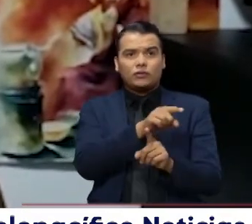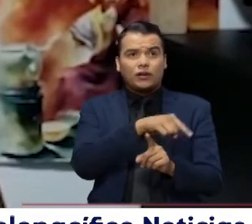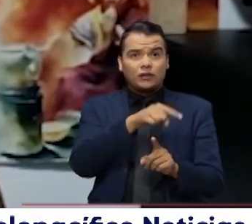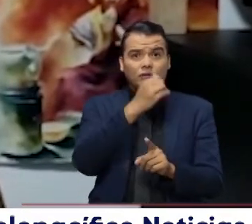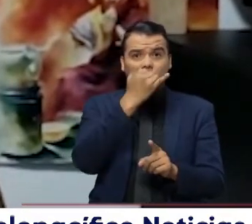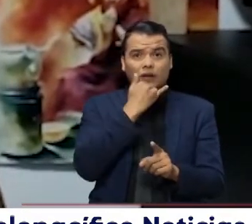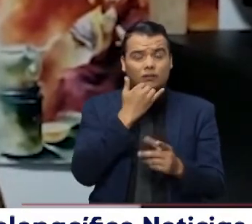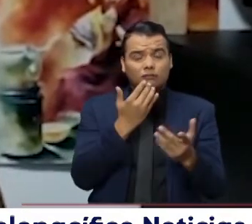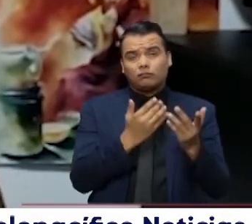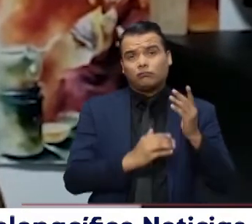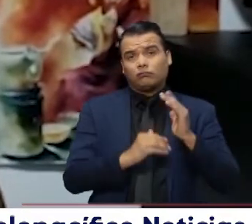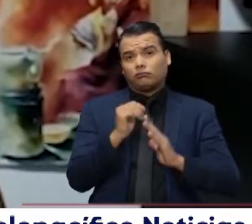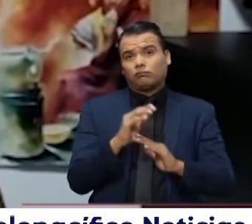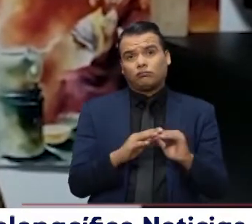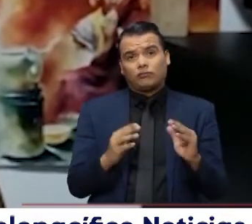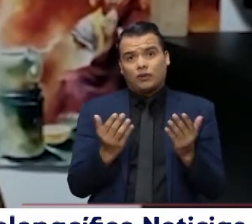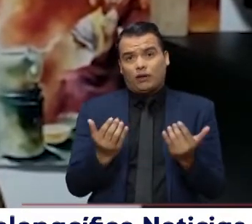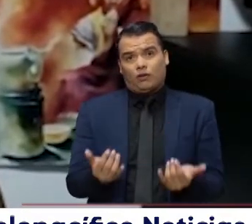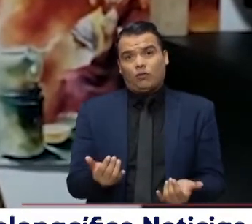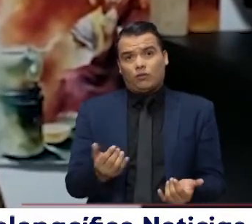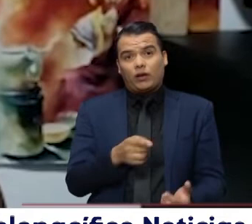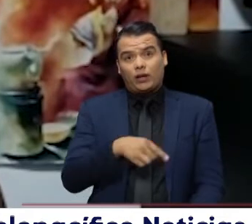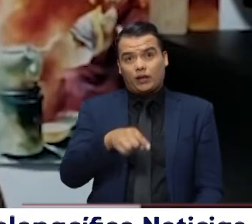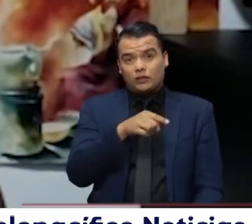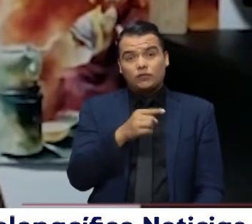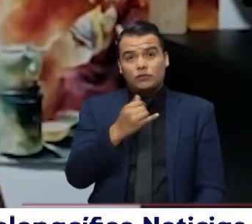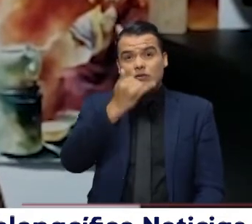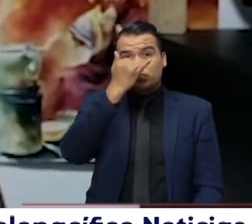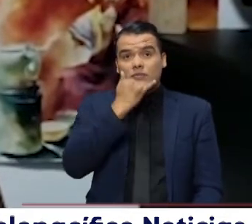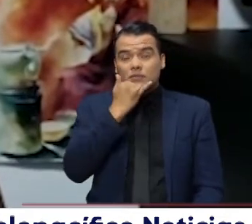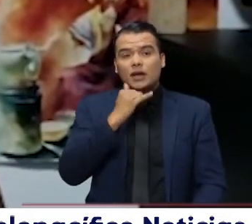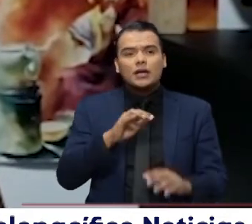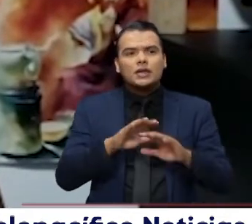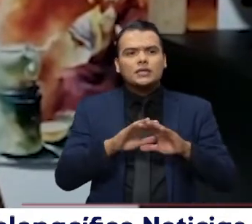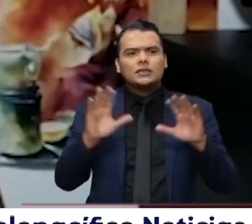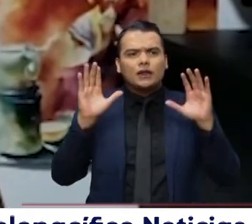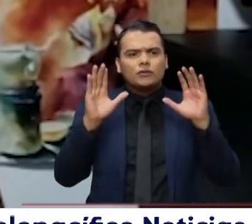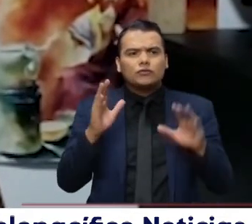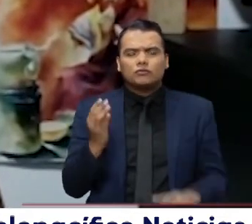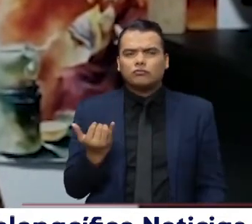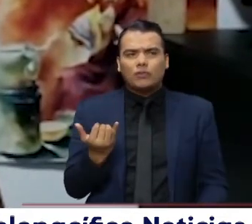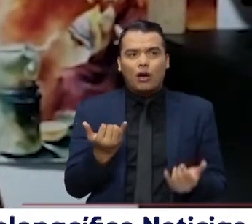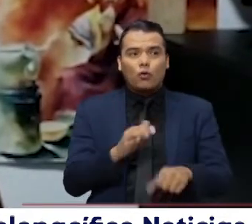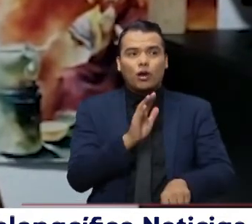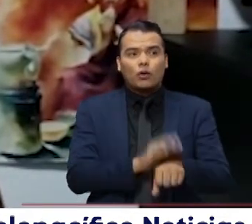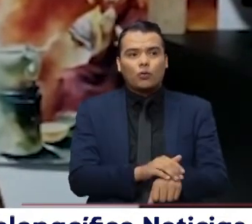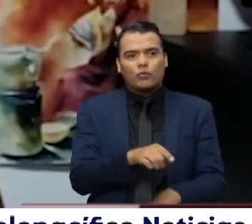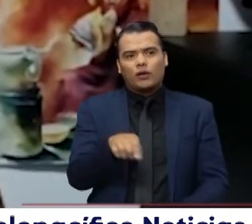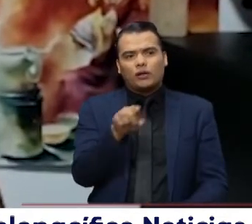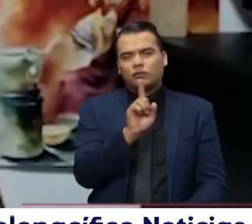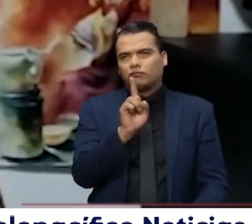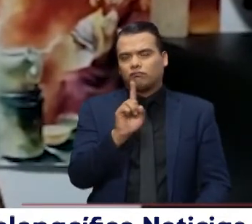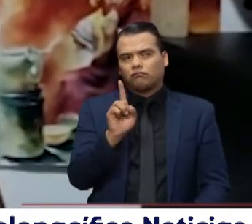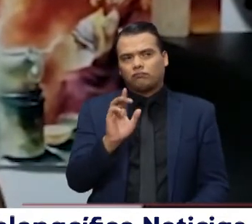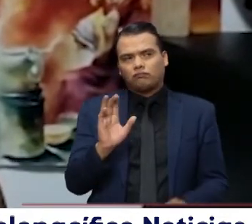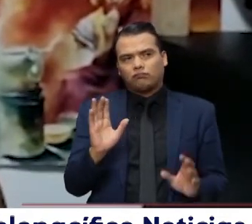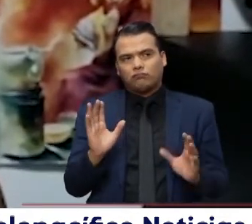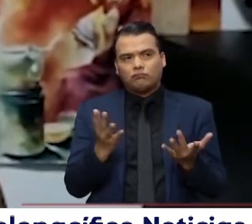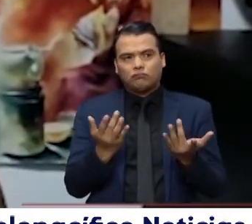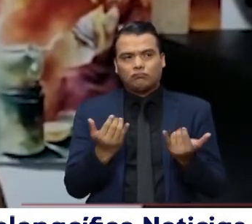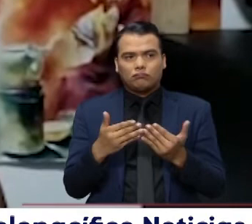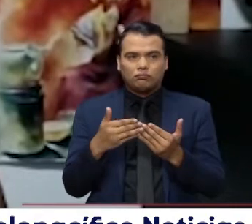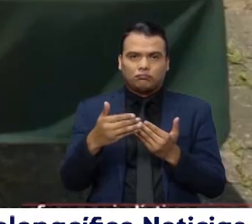inocentes hasta que se demuestre lo contrario. O sea, todavía no se ha determinado su culpabilidad, que es lo que viene en las audiencias